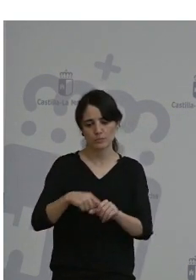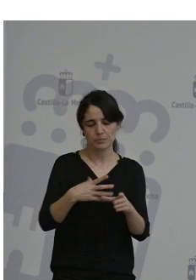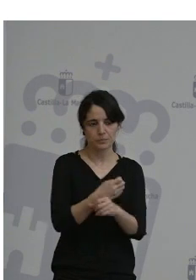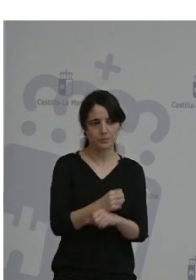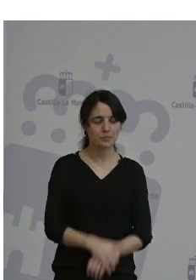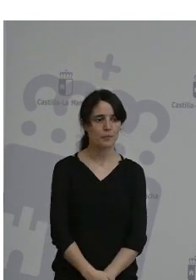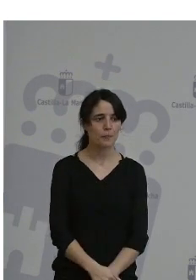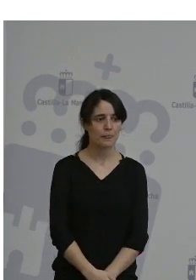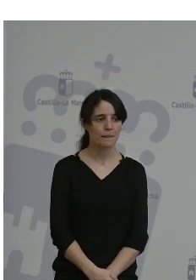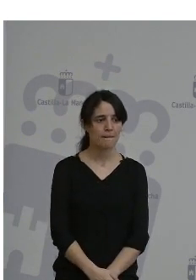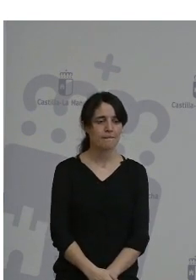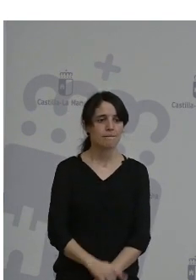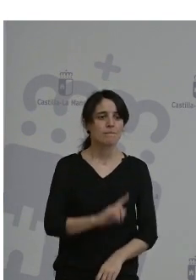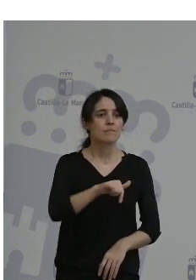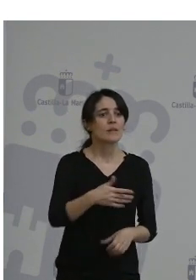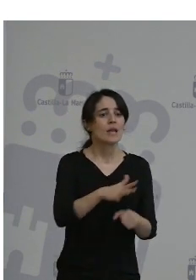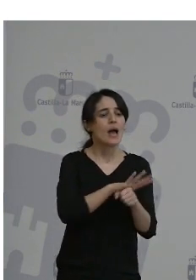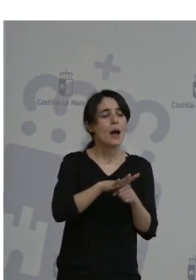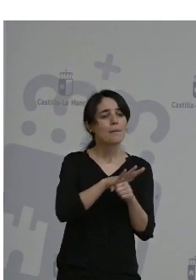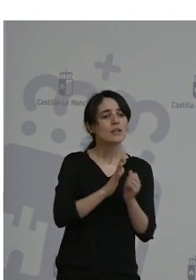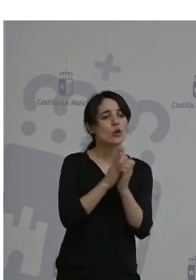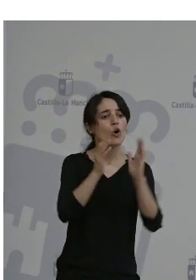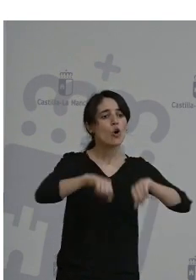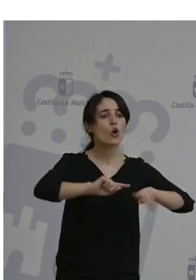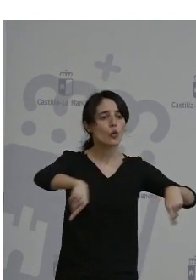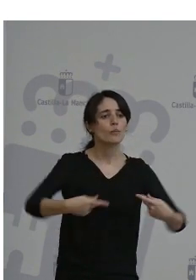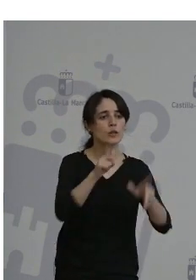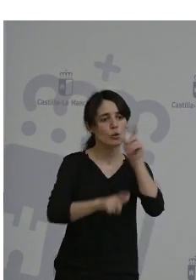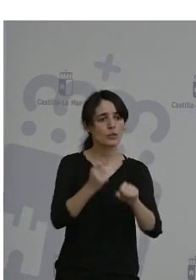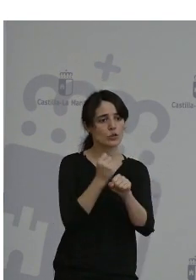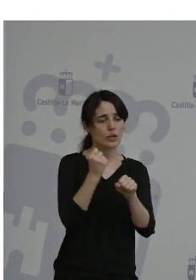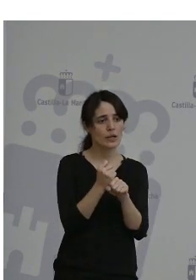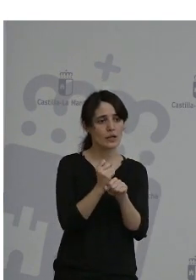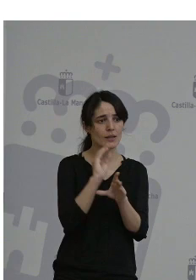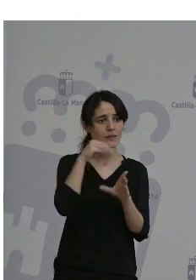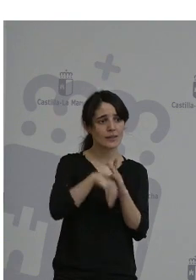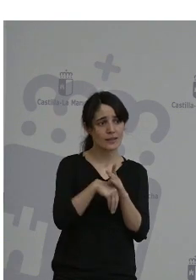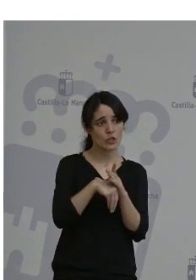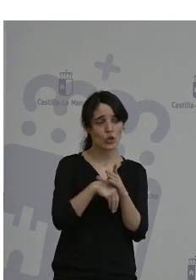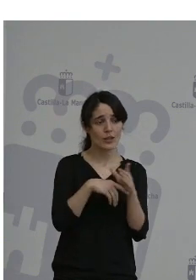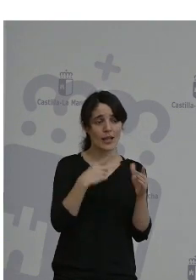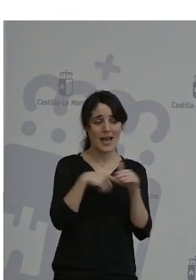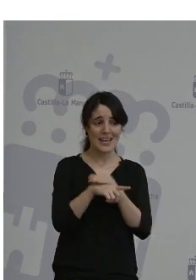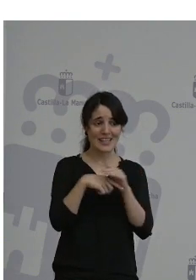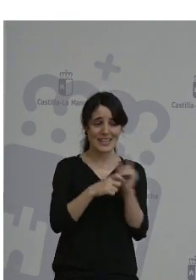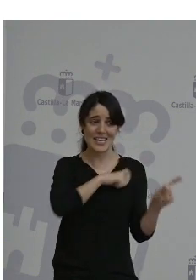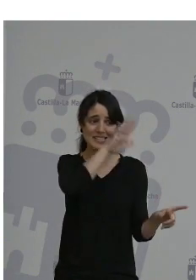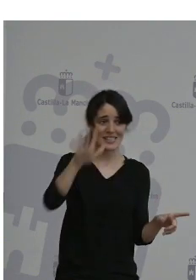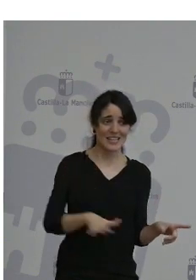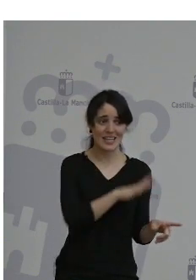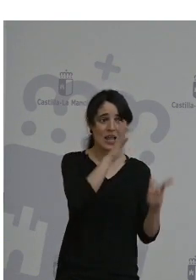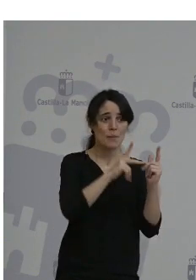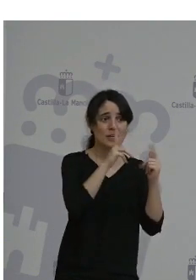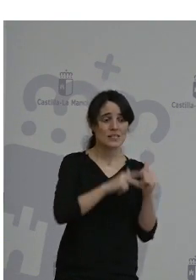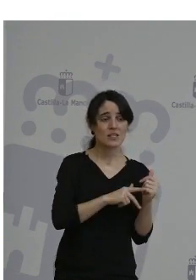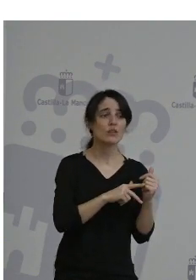En el ámbito del convenio de personal laboral de la Agencia Estatal de la Administración Tributaria, además, el número de plazas